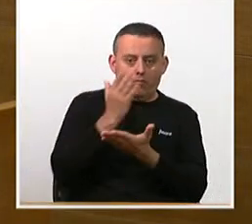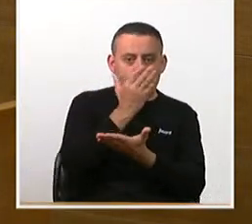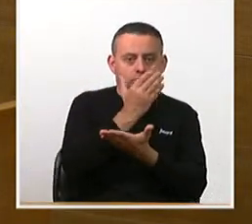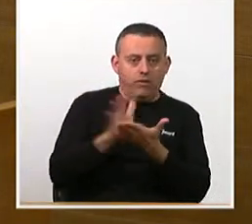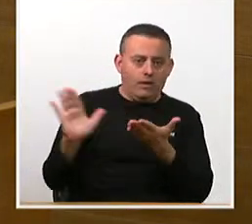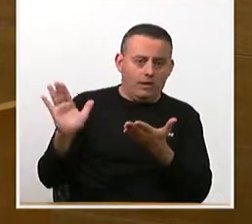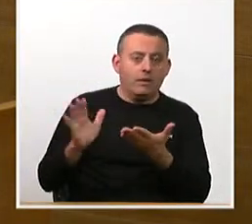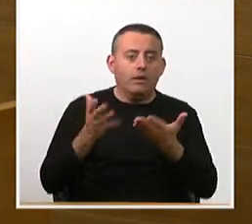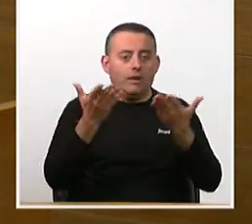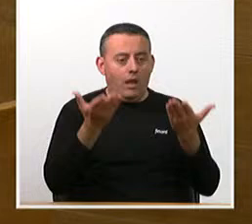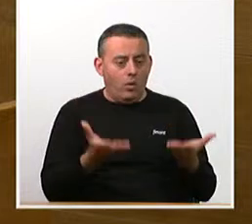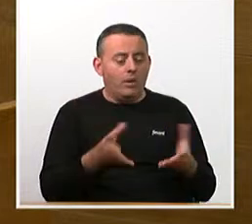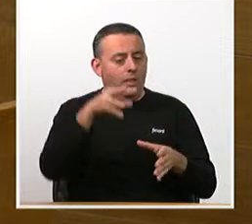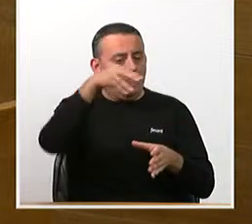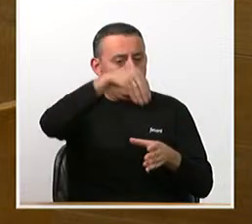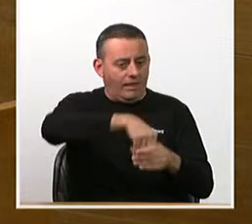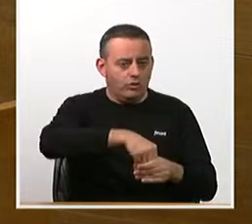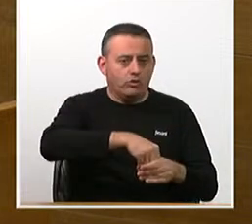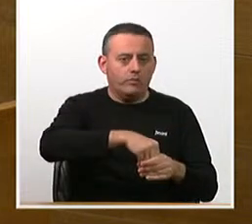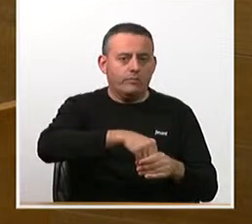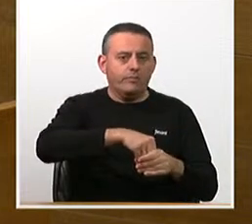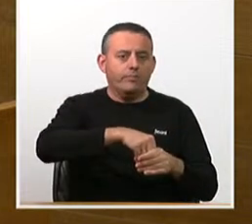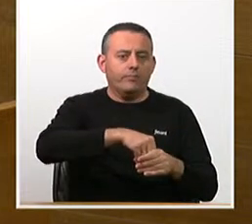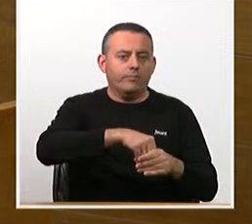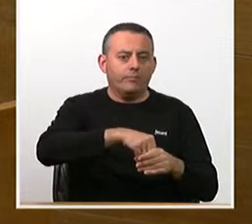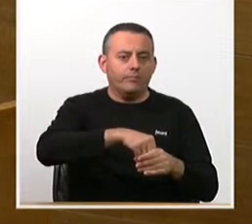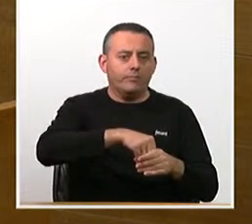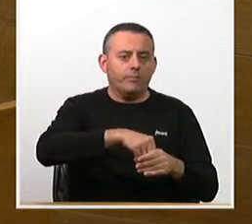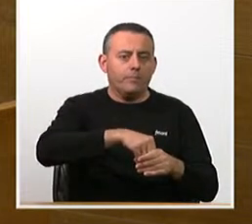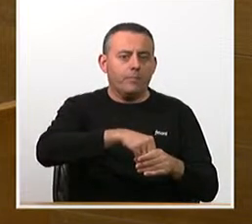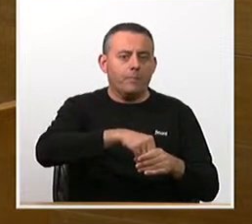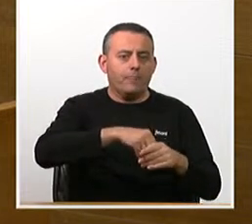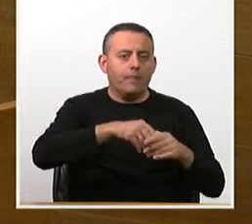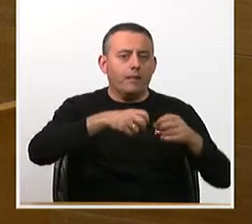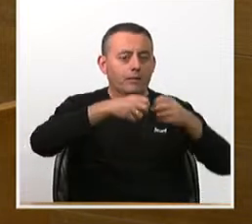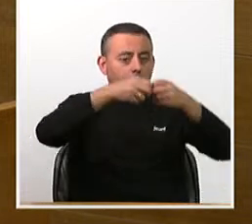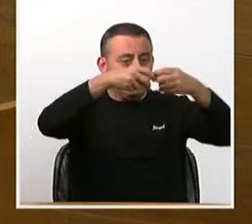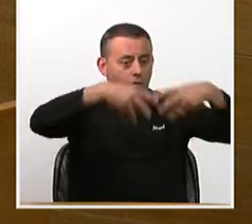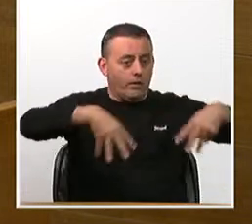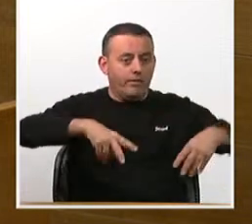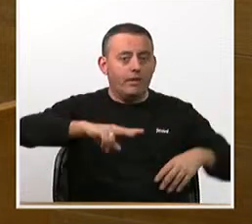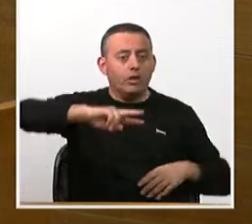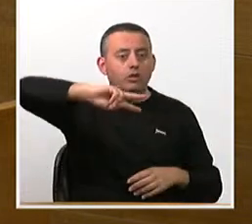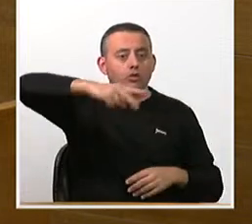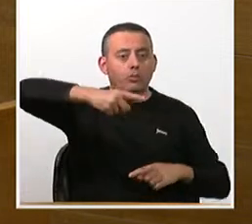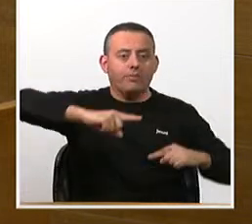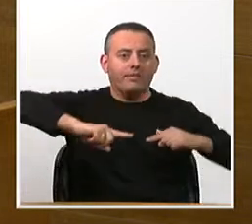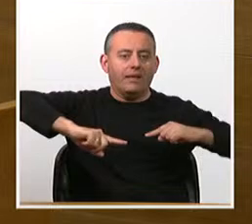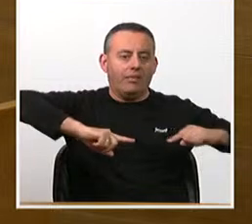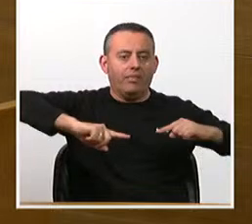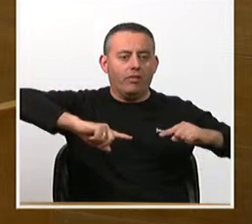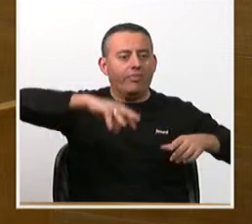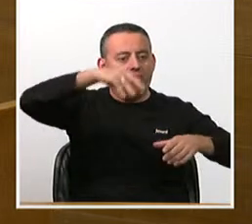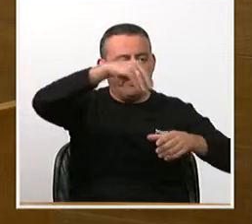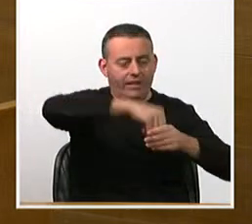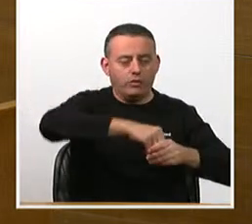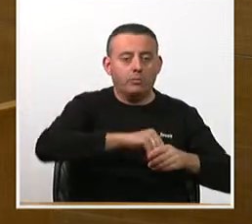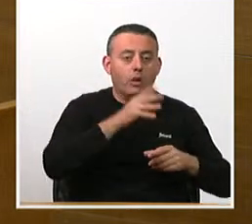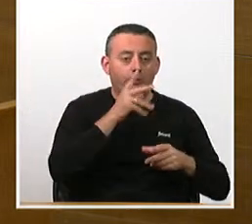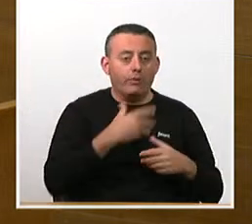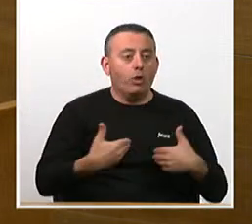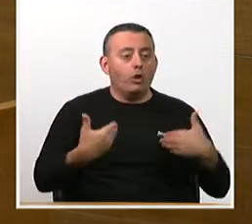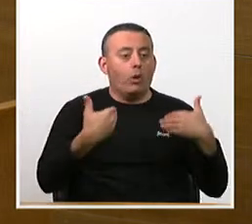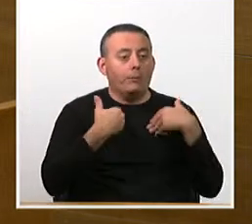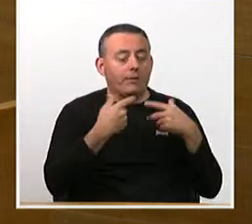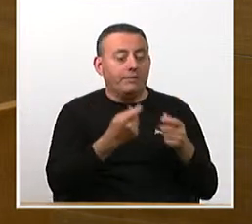que es bajo la el el el bajo el paraguas de la subdirección pero no le hemos quitado ningunas competencias porque las competencias